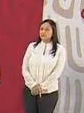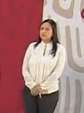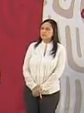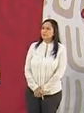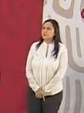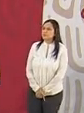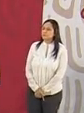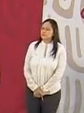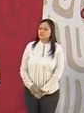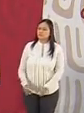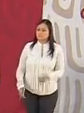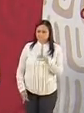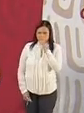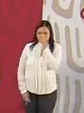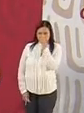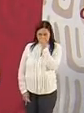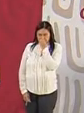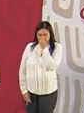señalado que